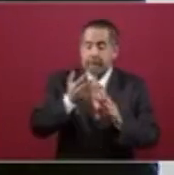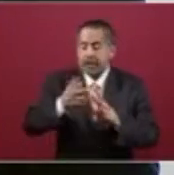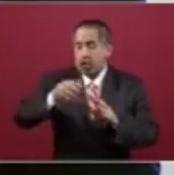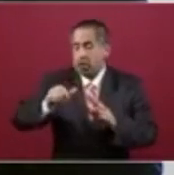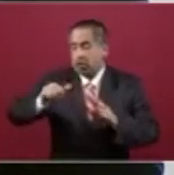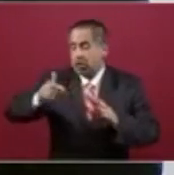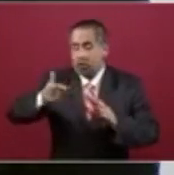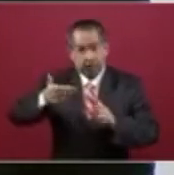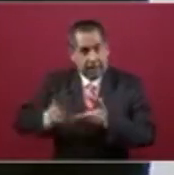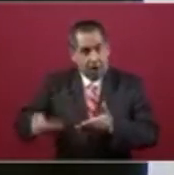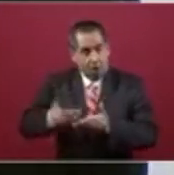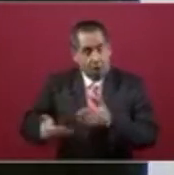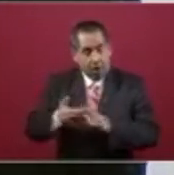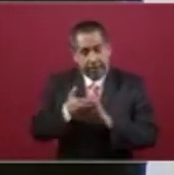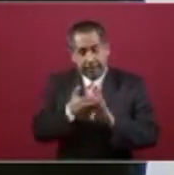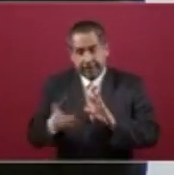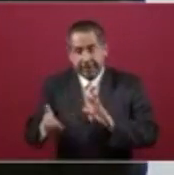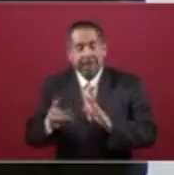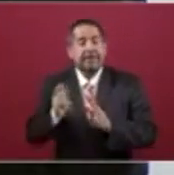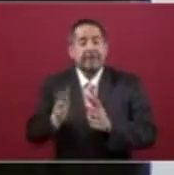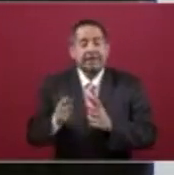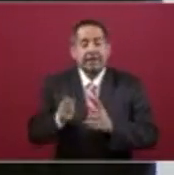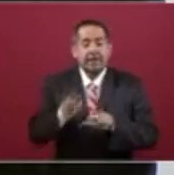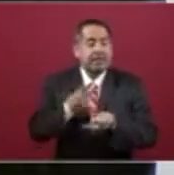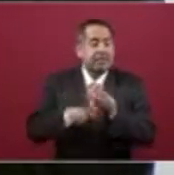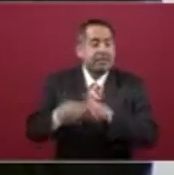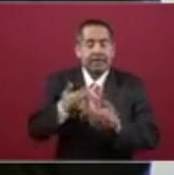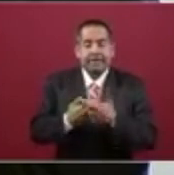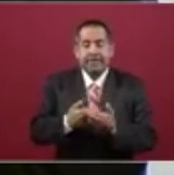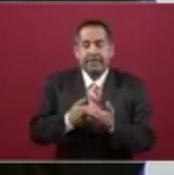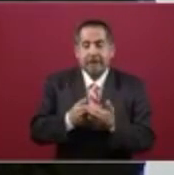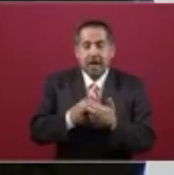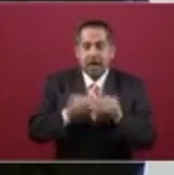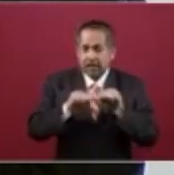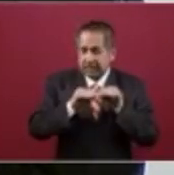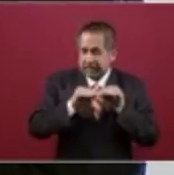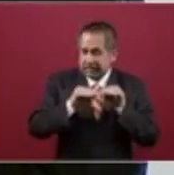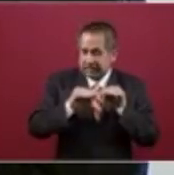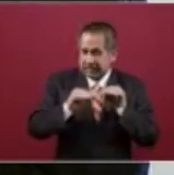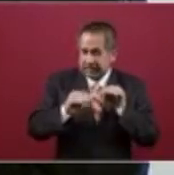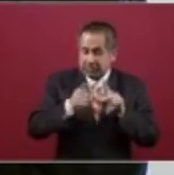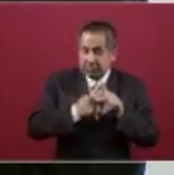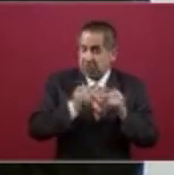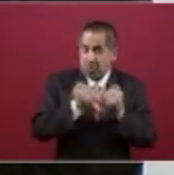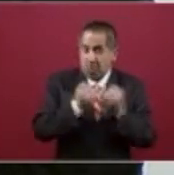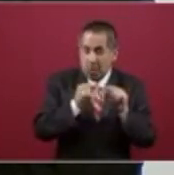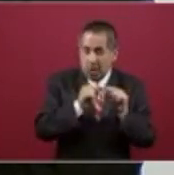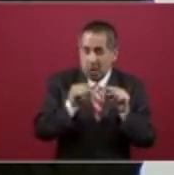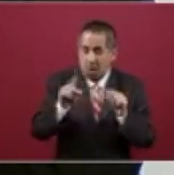el día de hoy, la producción se ha mantenido en promedio en